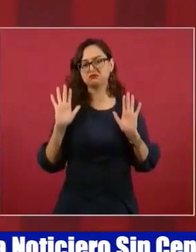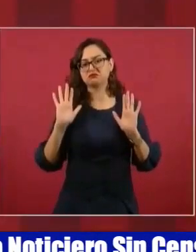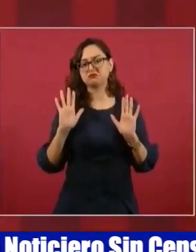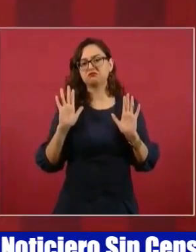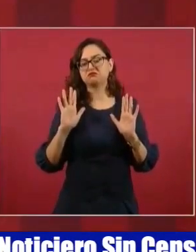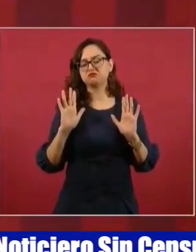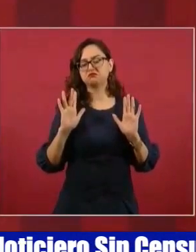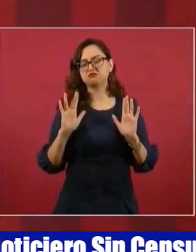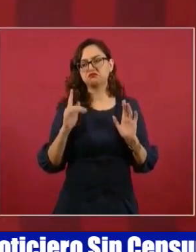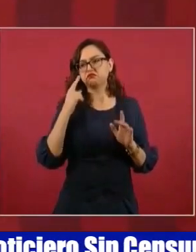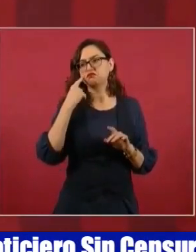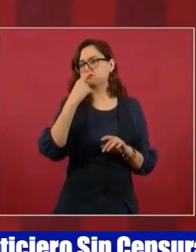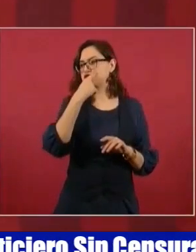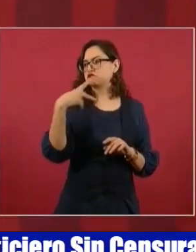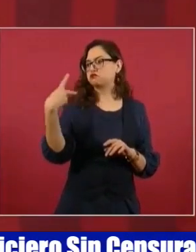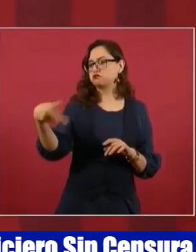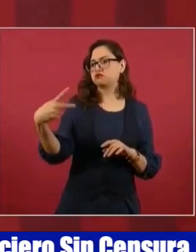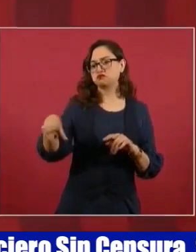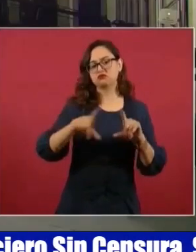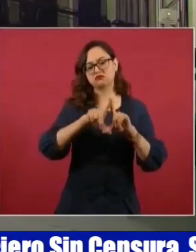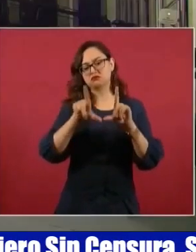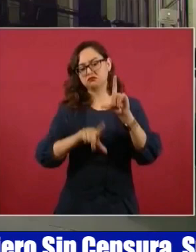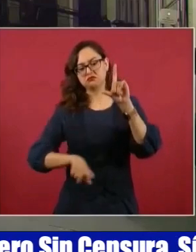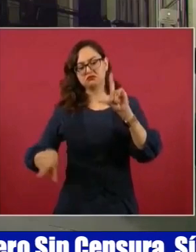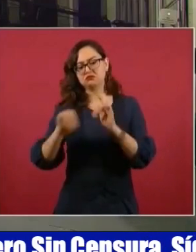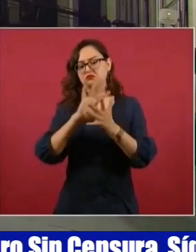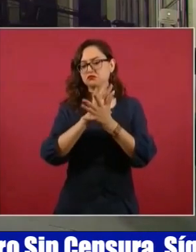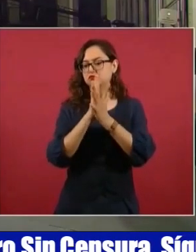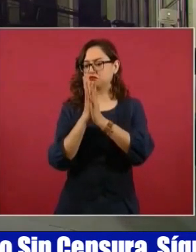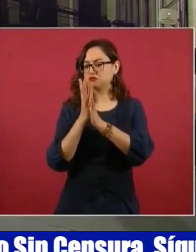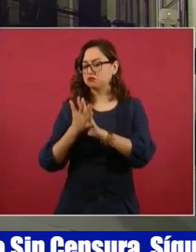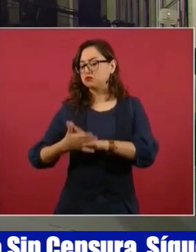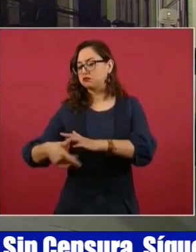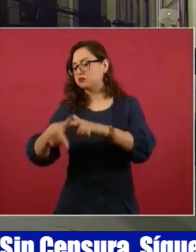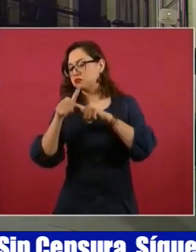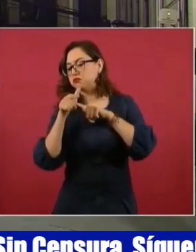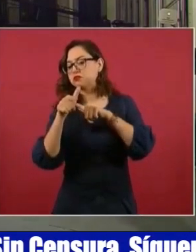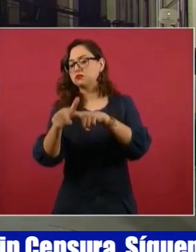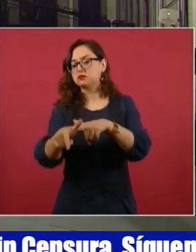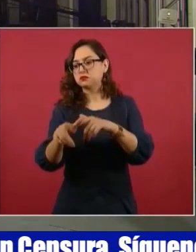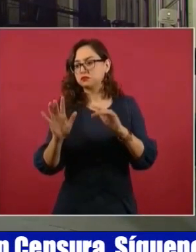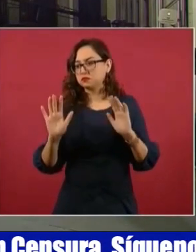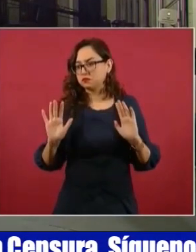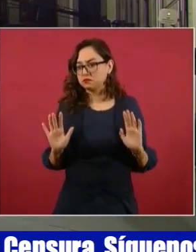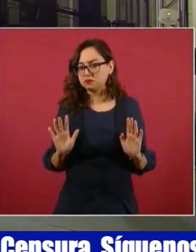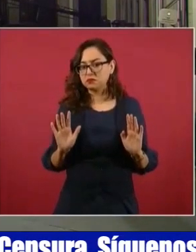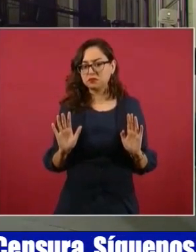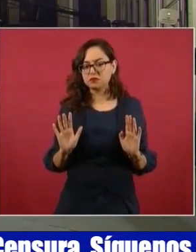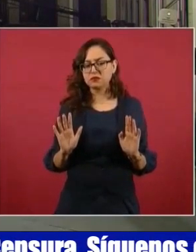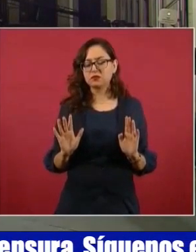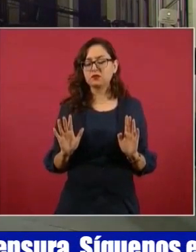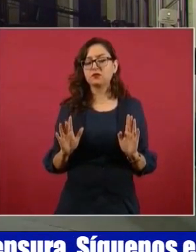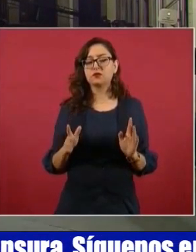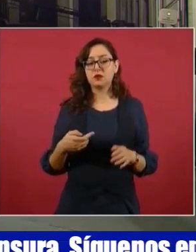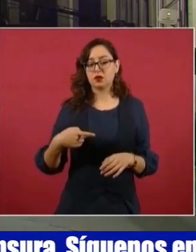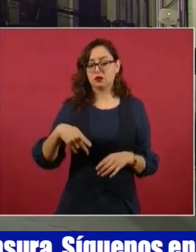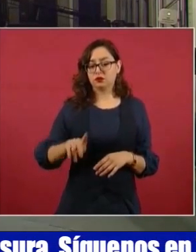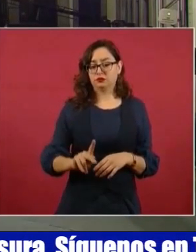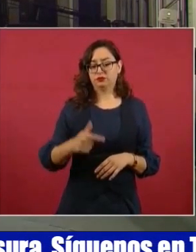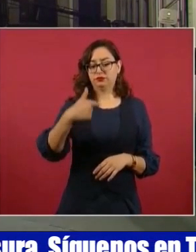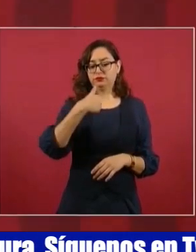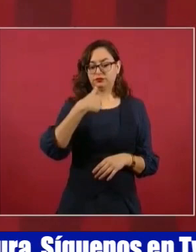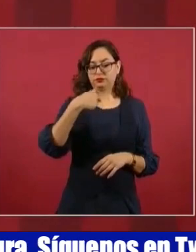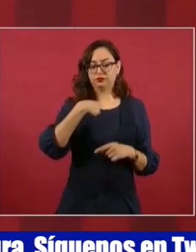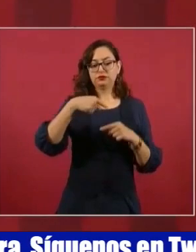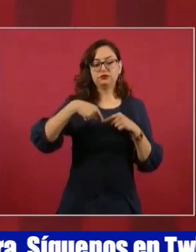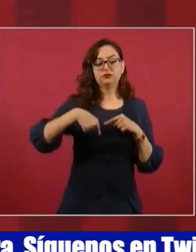transformación. De todas maneras, con los dos años que nos faltan se van